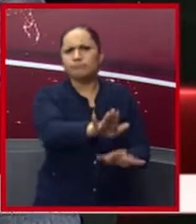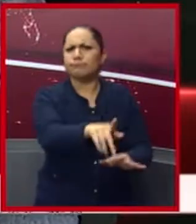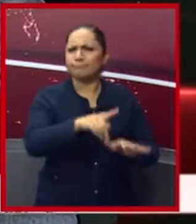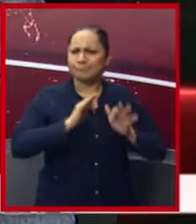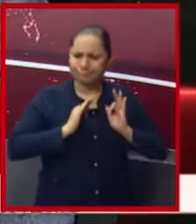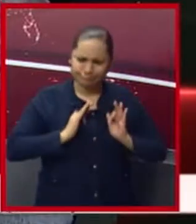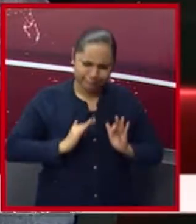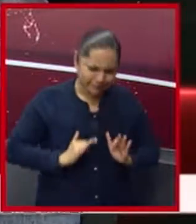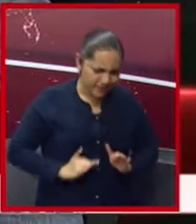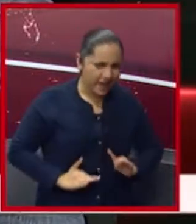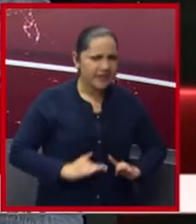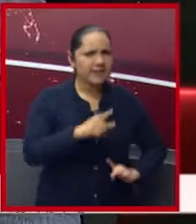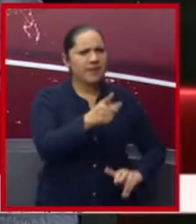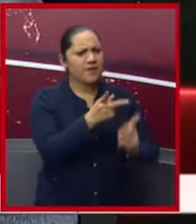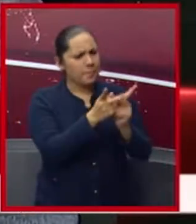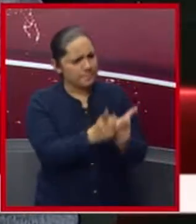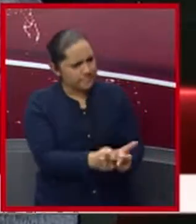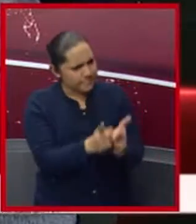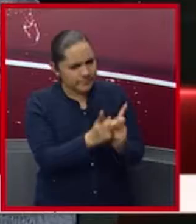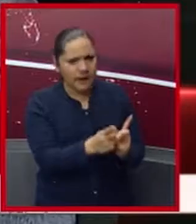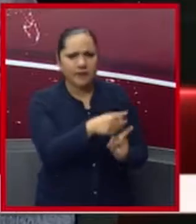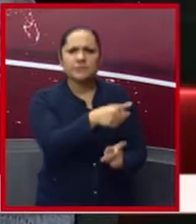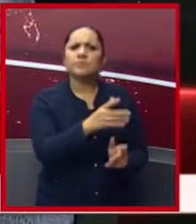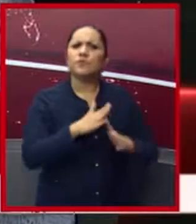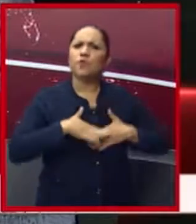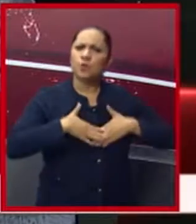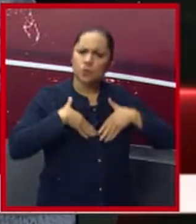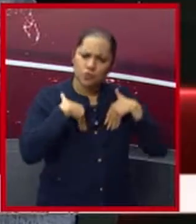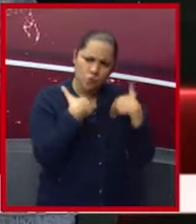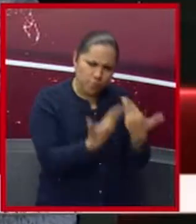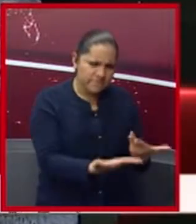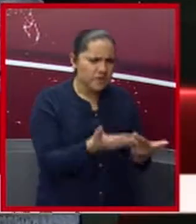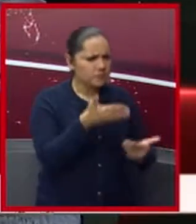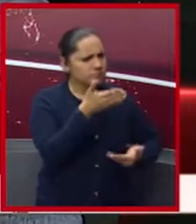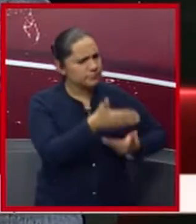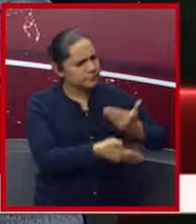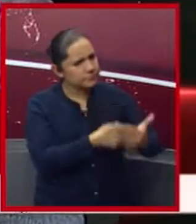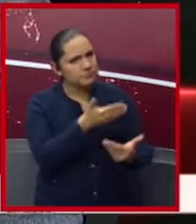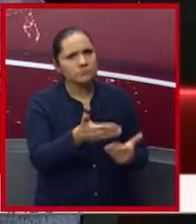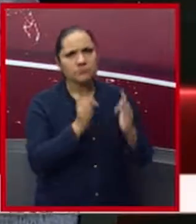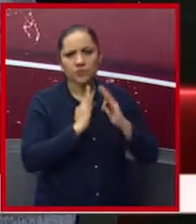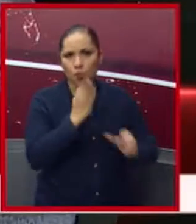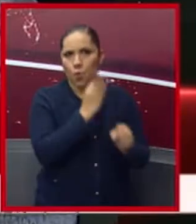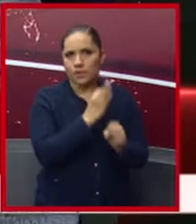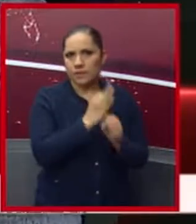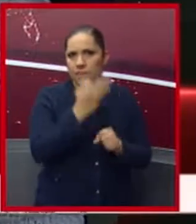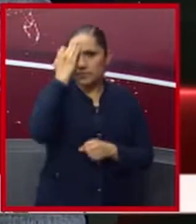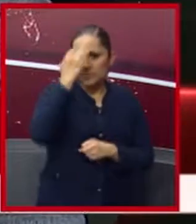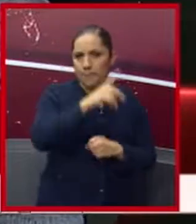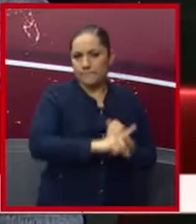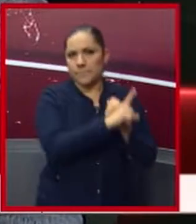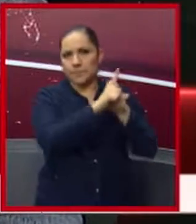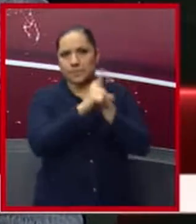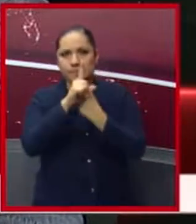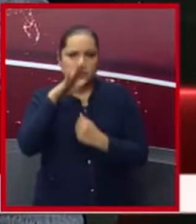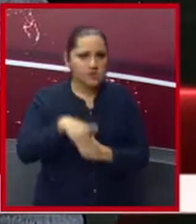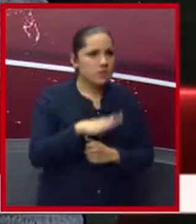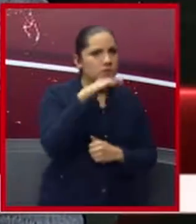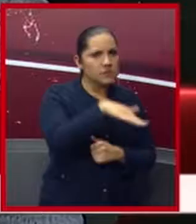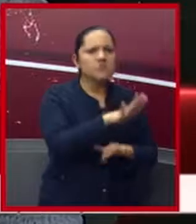quietud, confianza en estos momentos en el que ellos enfrentan serios momentos